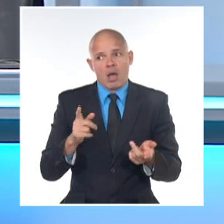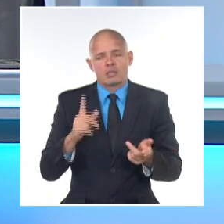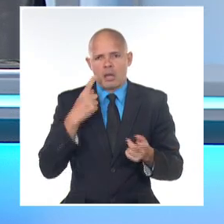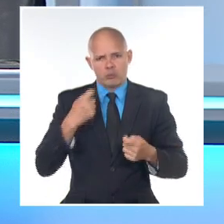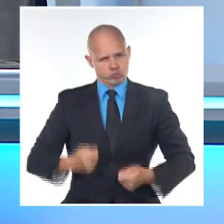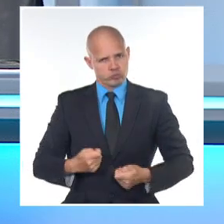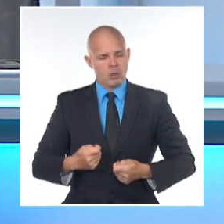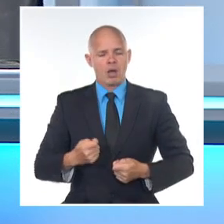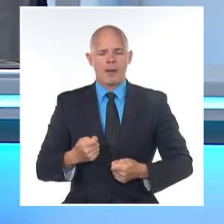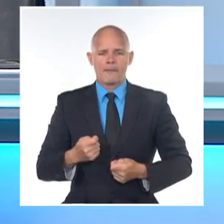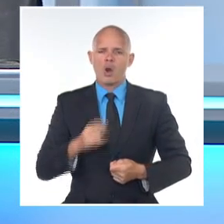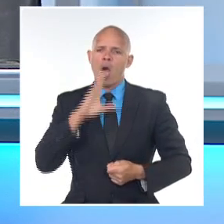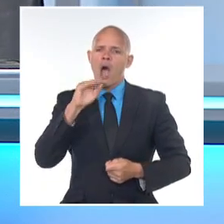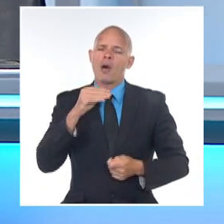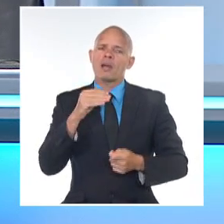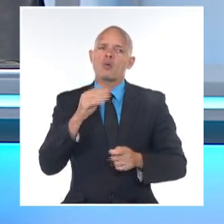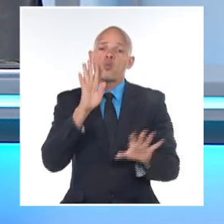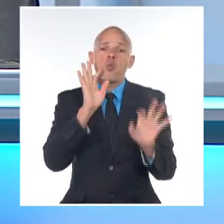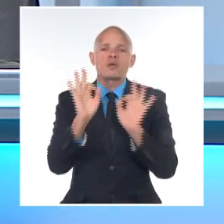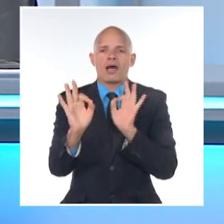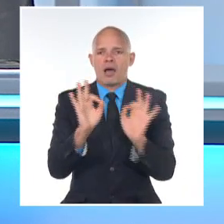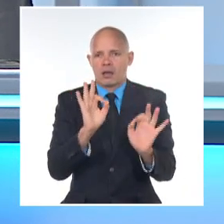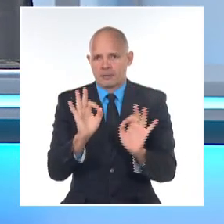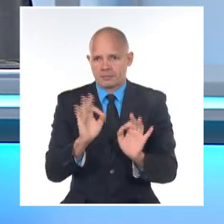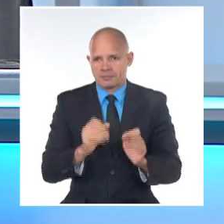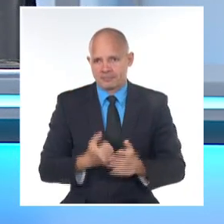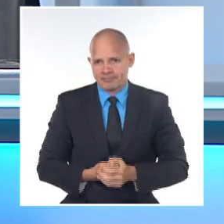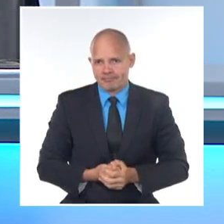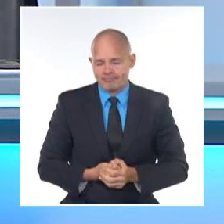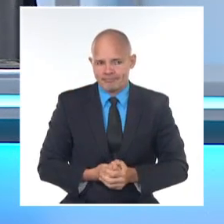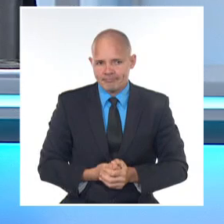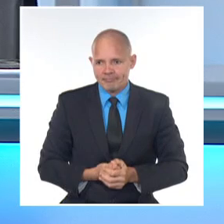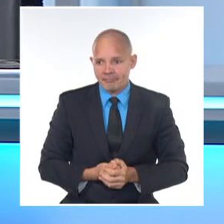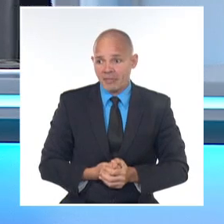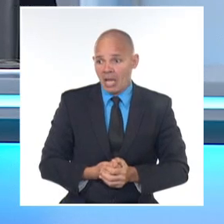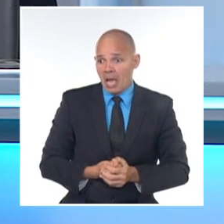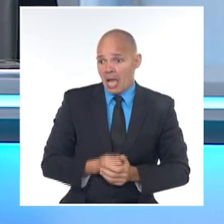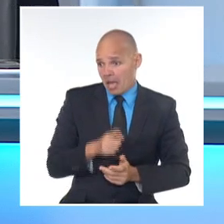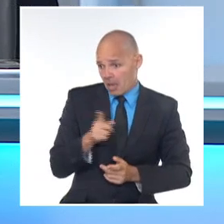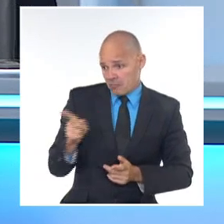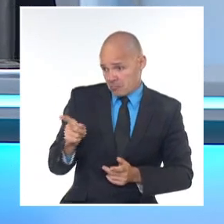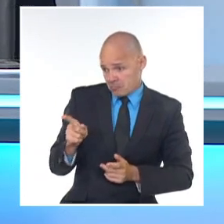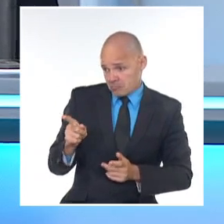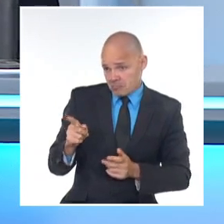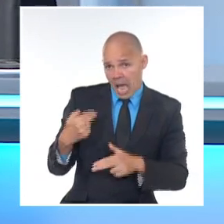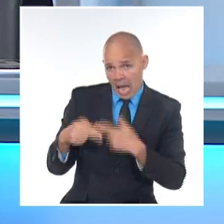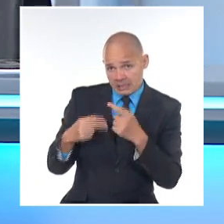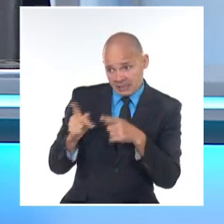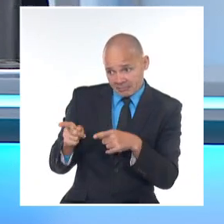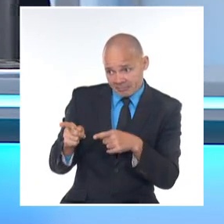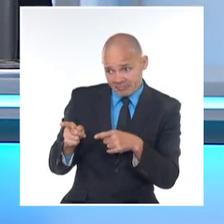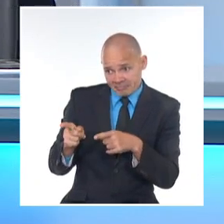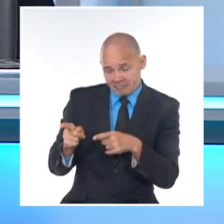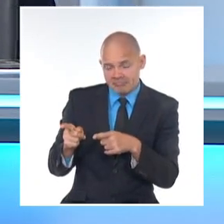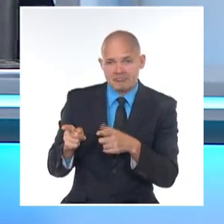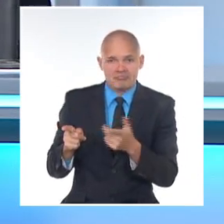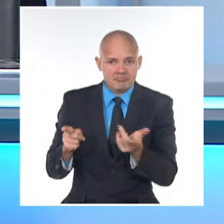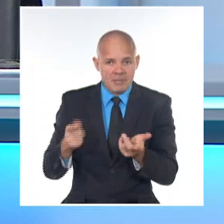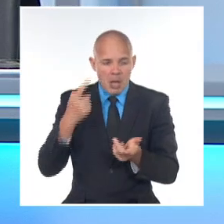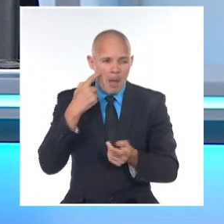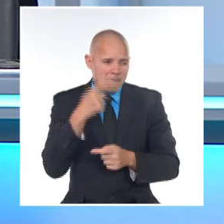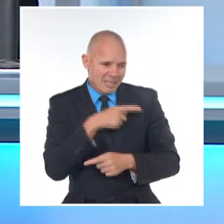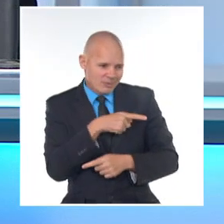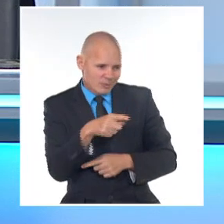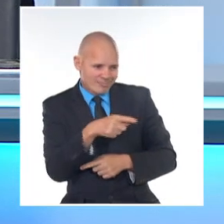sus planteamientos y en el trato con las personas. Si esto ocurre, indudablemente estas sanciones, estos casos tienen que